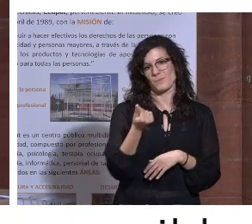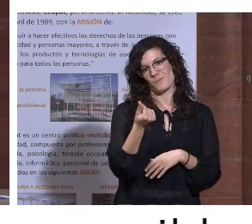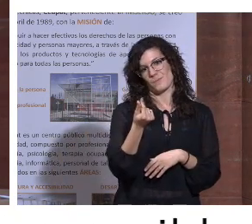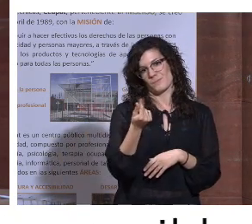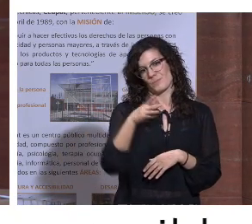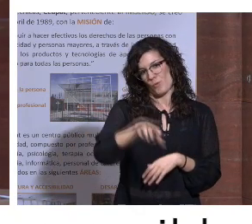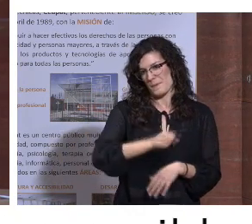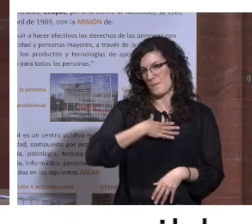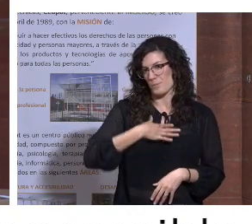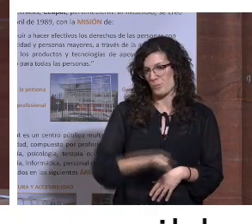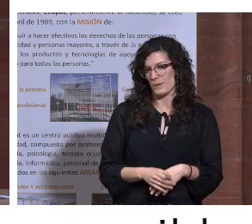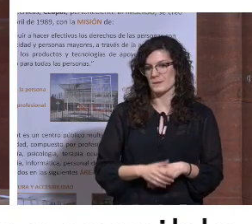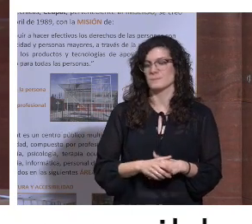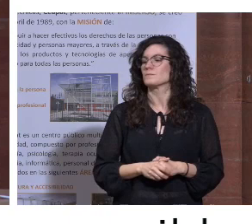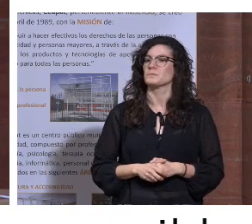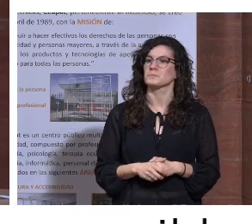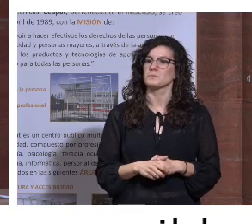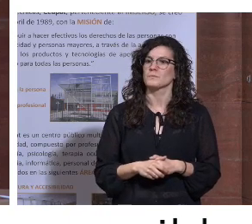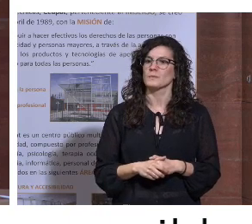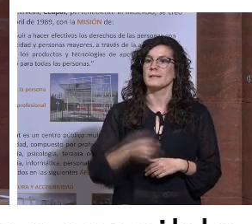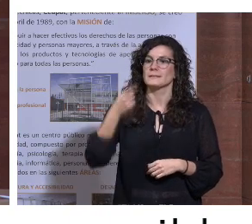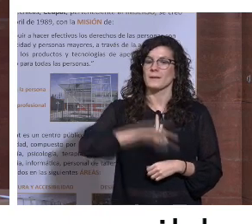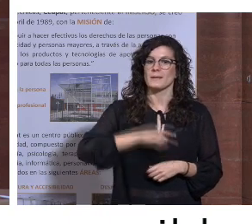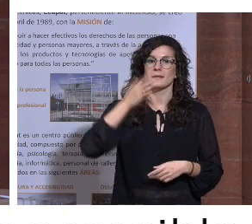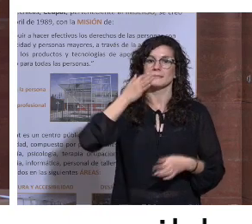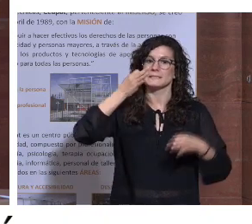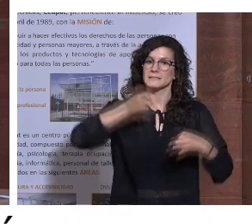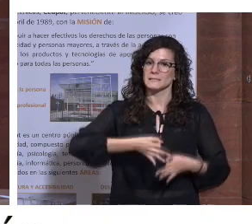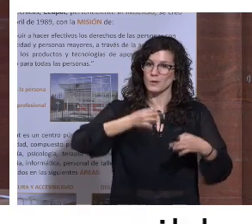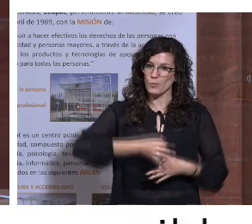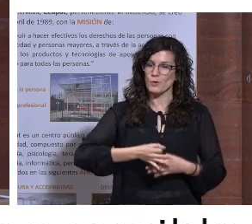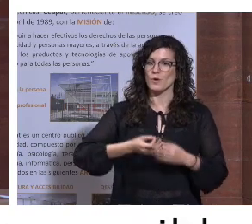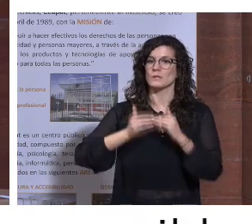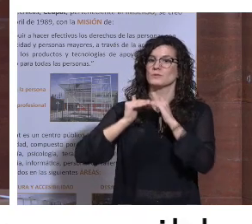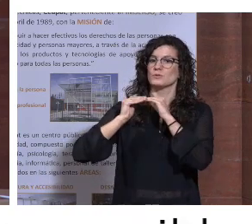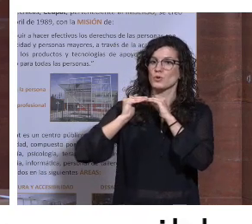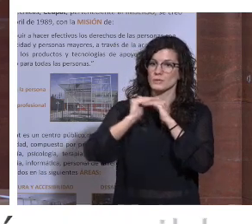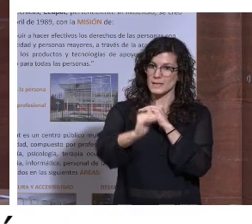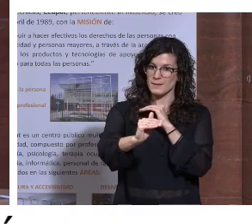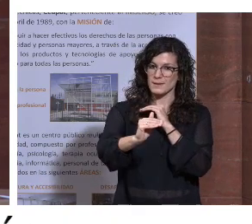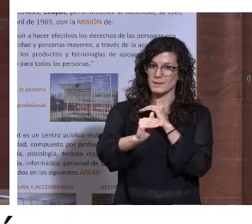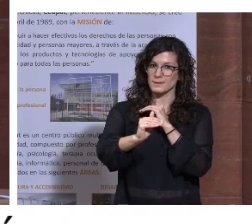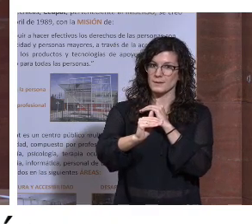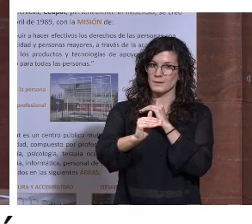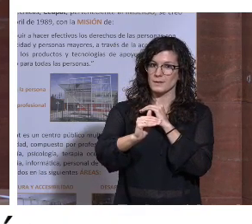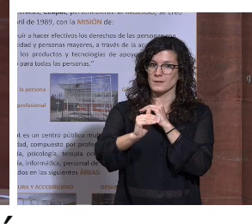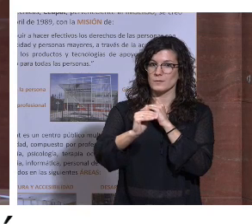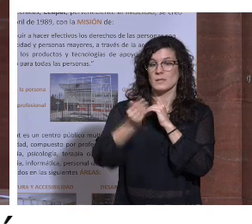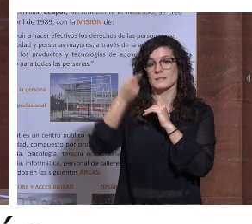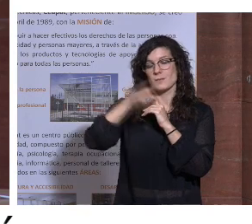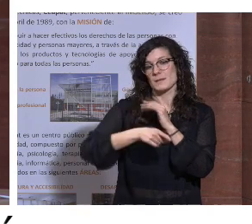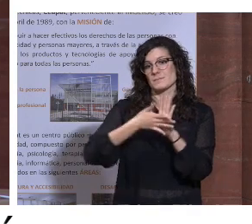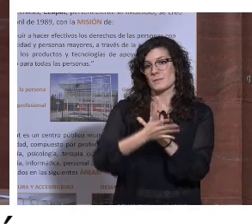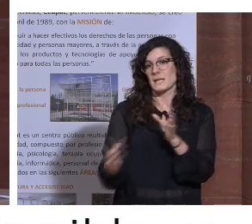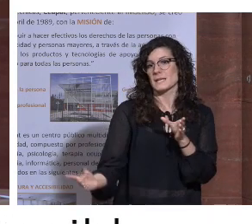pueda acceder económicamente, que sea seguro, que sea sostenible y creo que como consecuencia de todo esto sería incluyente,